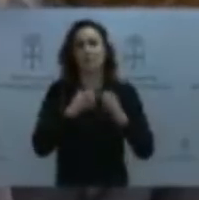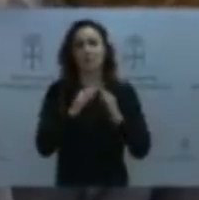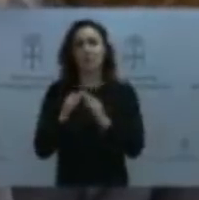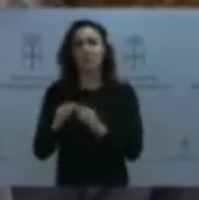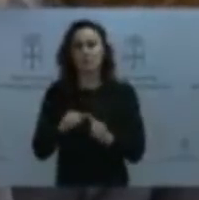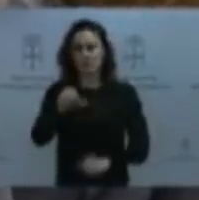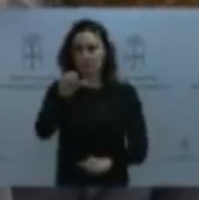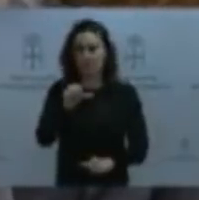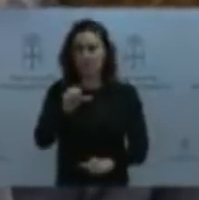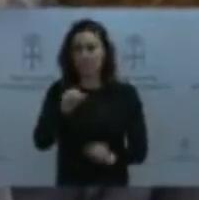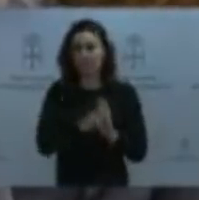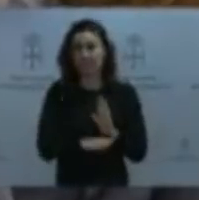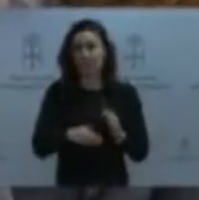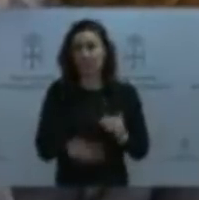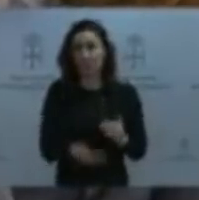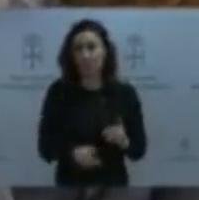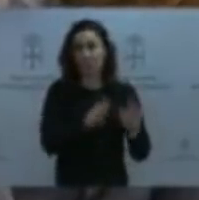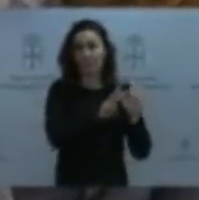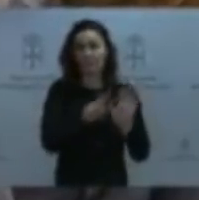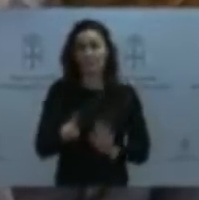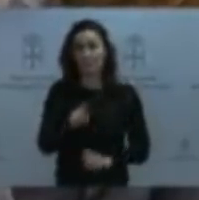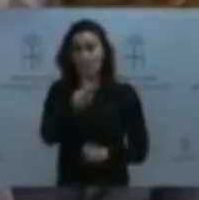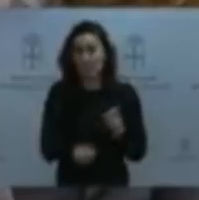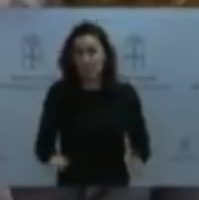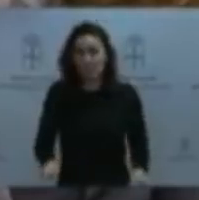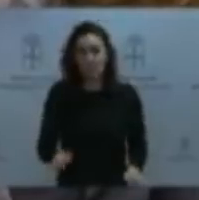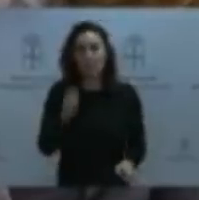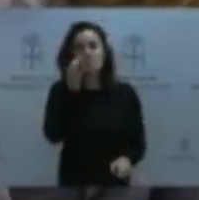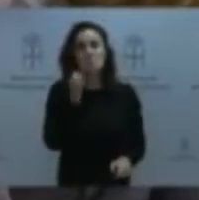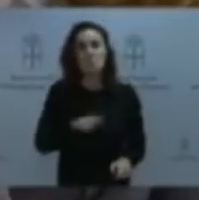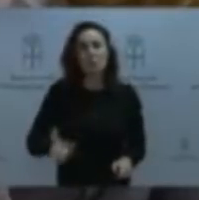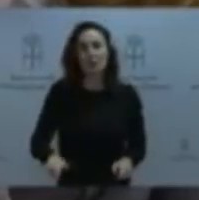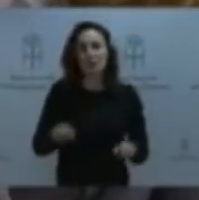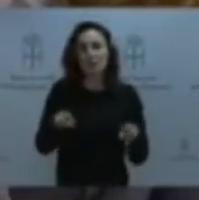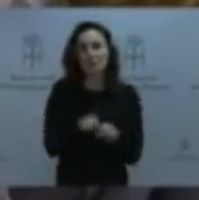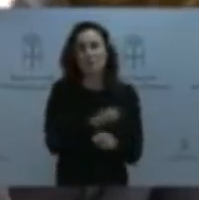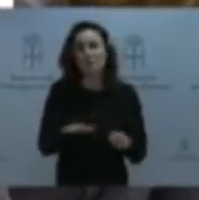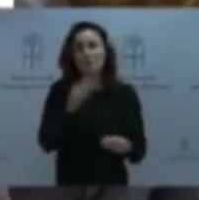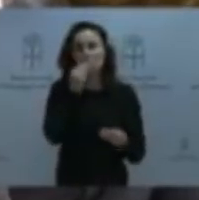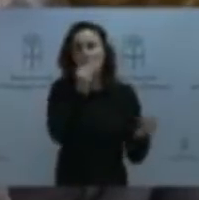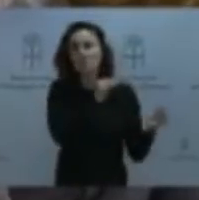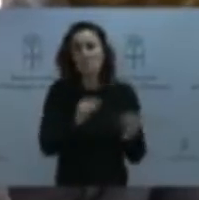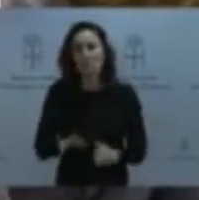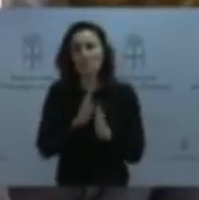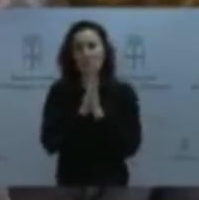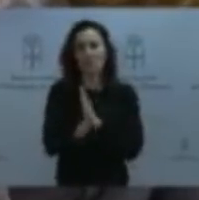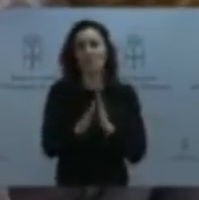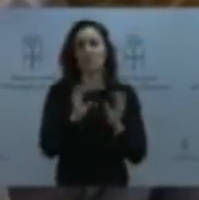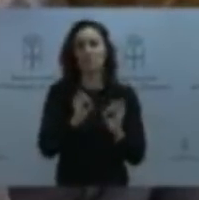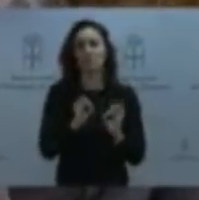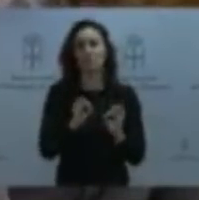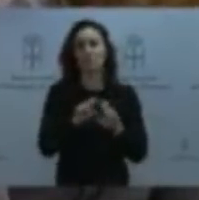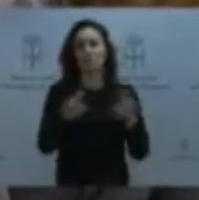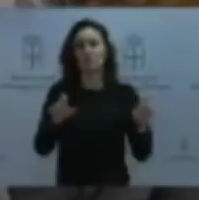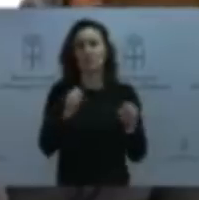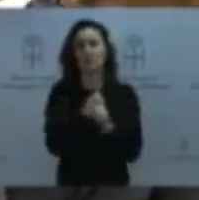81 personas, 81 mujeres, fueron cubiertas por gente contratada directamente a través de ETTs con convenio de la ETT correspondiente, que